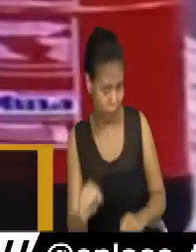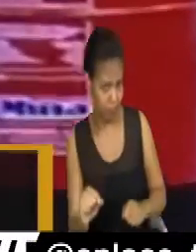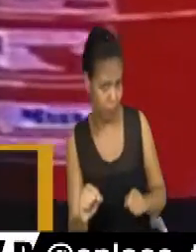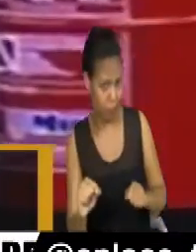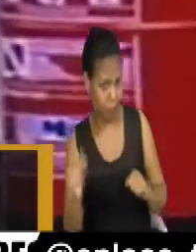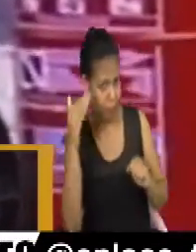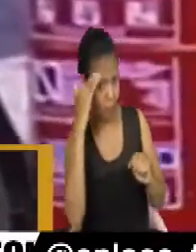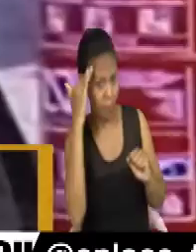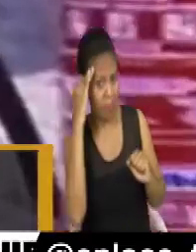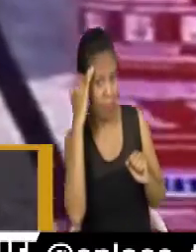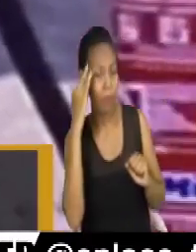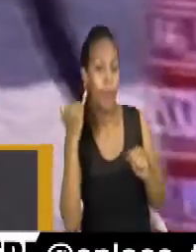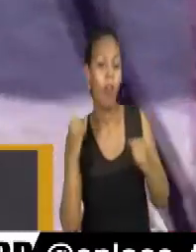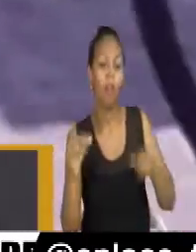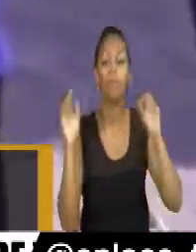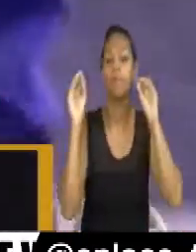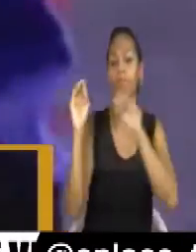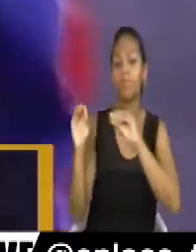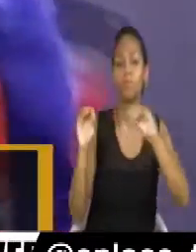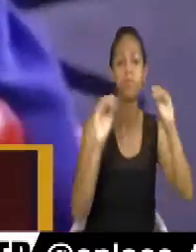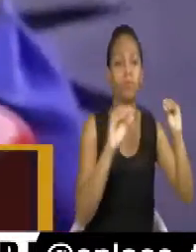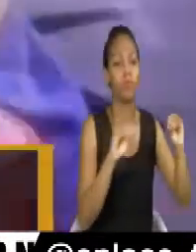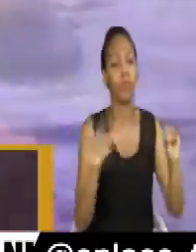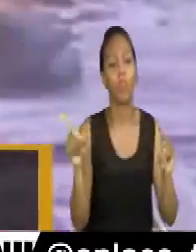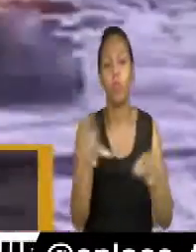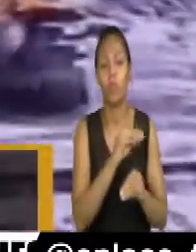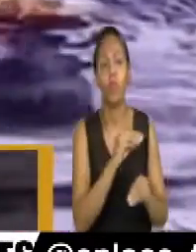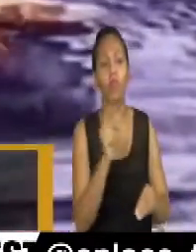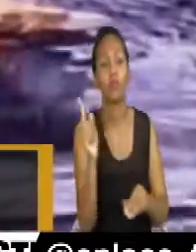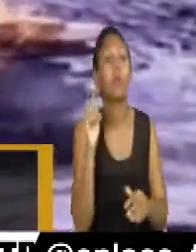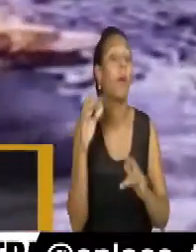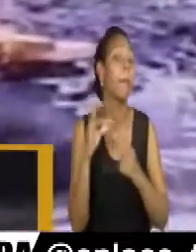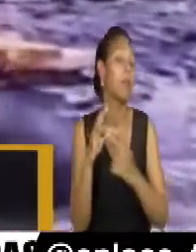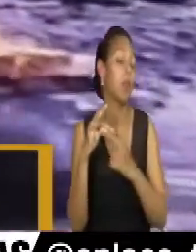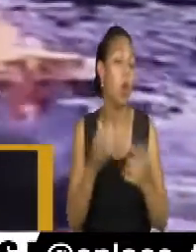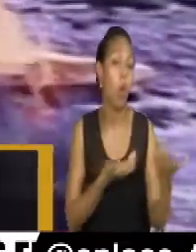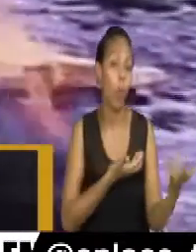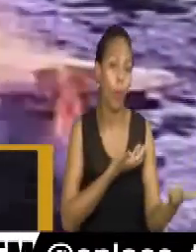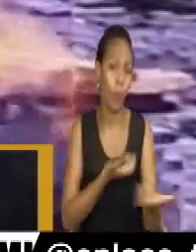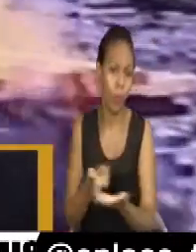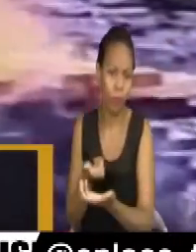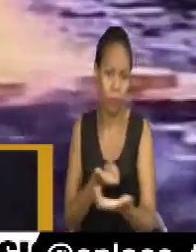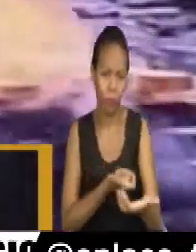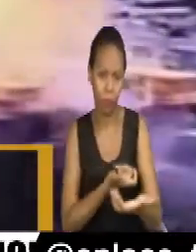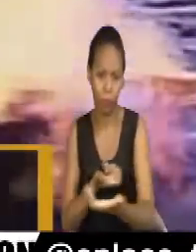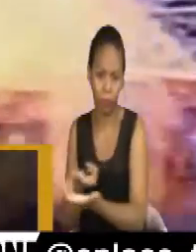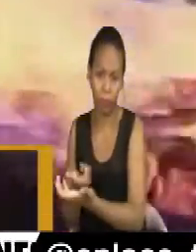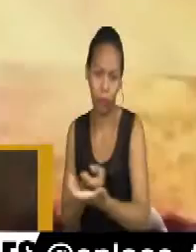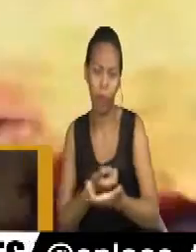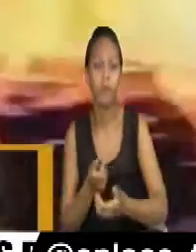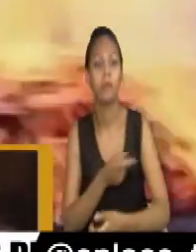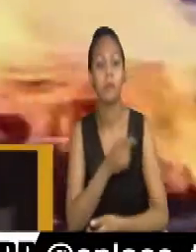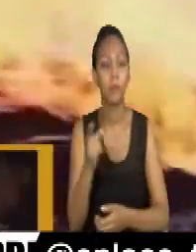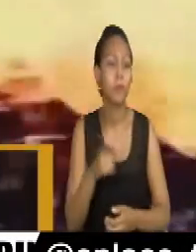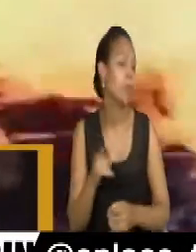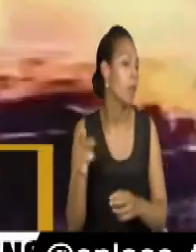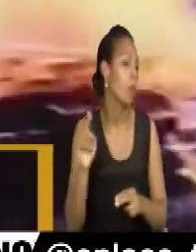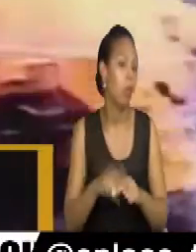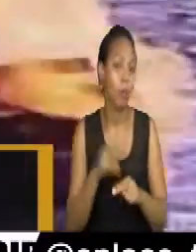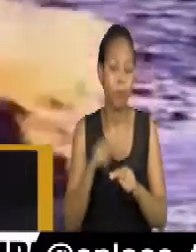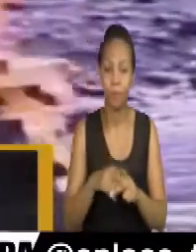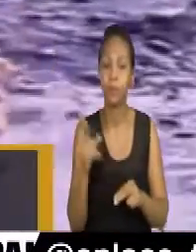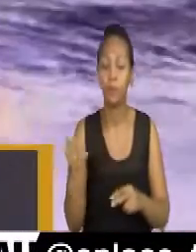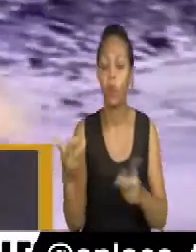esas capacitaciones a los organismos de socorro, en especial a los bomberos. Los bomberos por ley son la